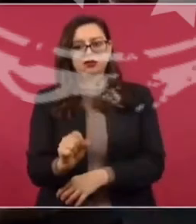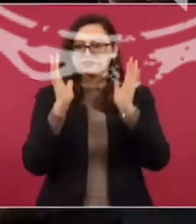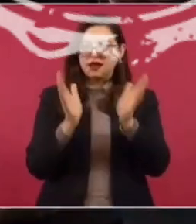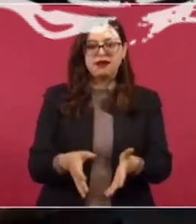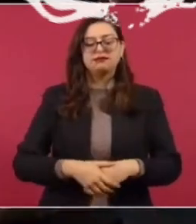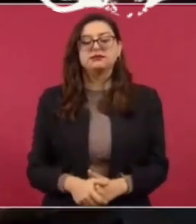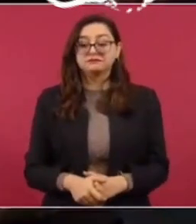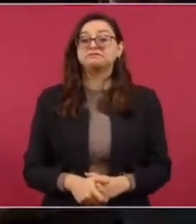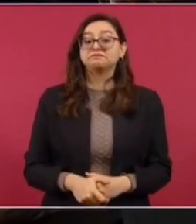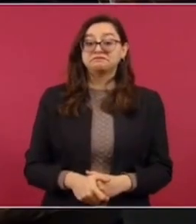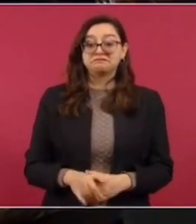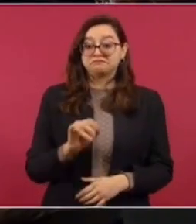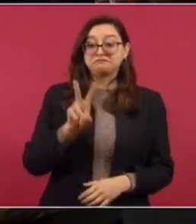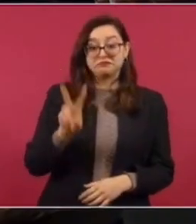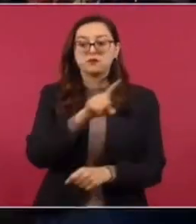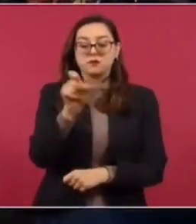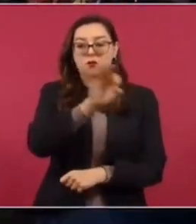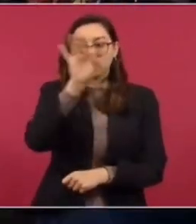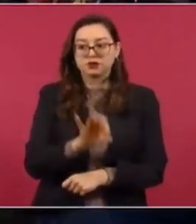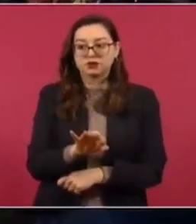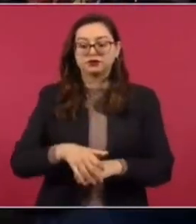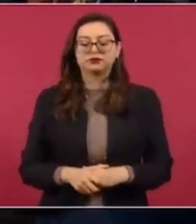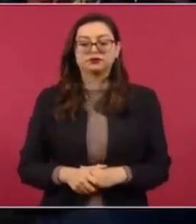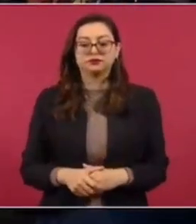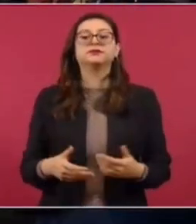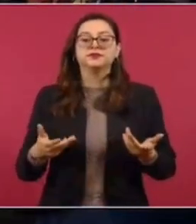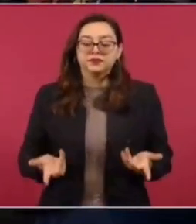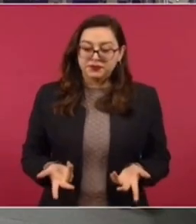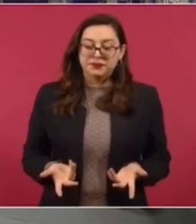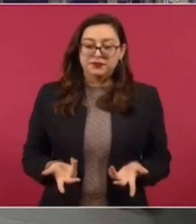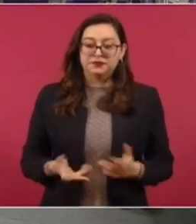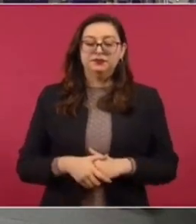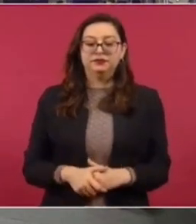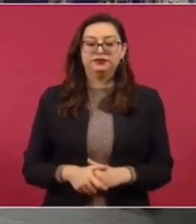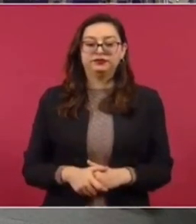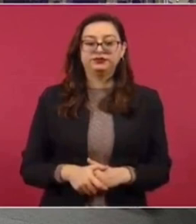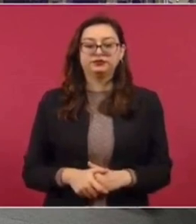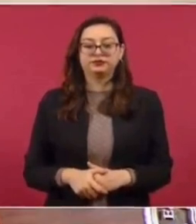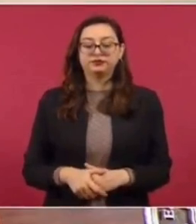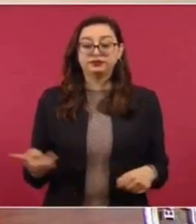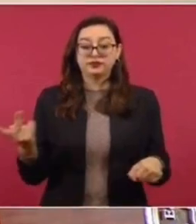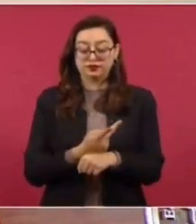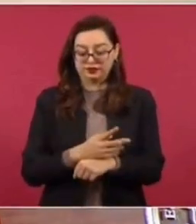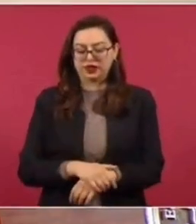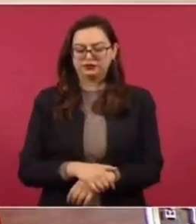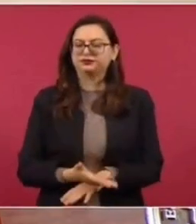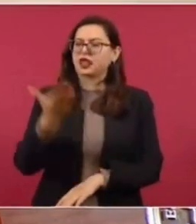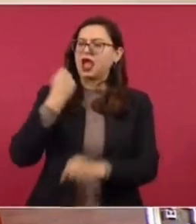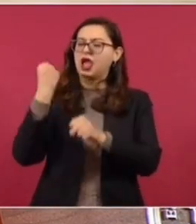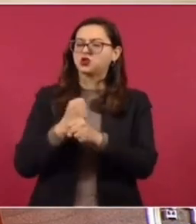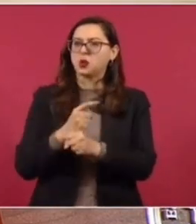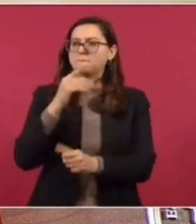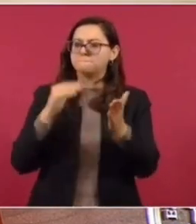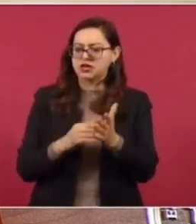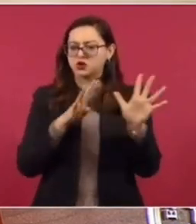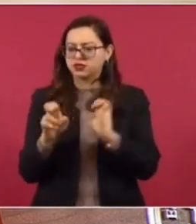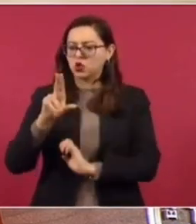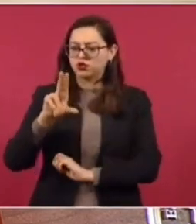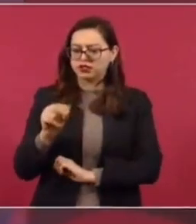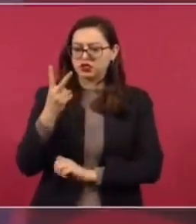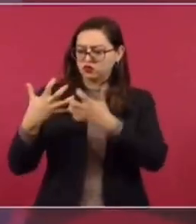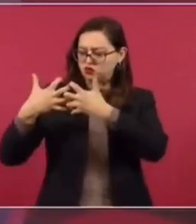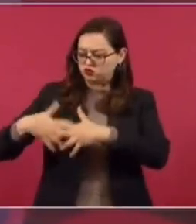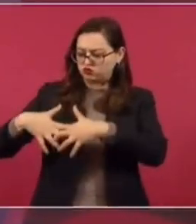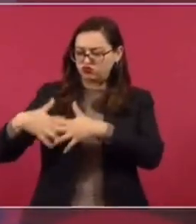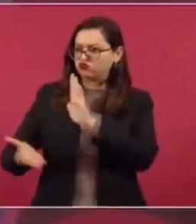Bueno, que se está ya avanzando bastante en la integración. Bueno, cuando se hizo la última refinería, en el 82, la de Salina Cruz, se tardó